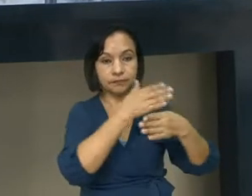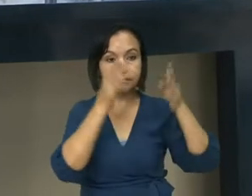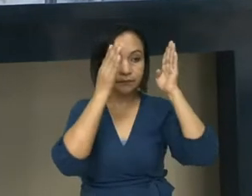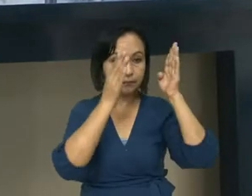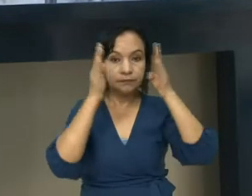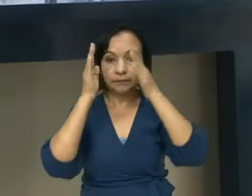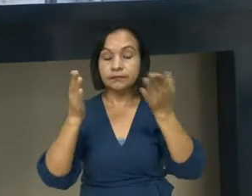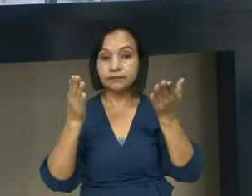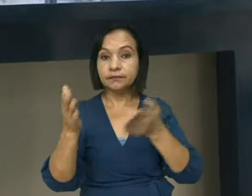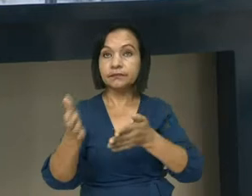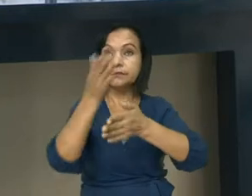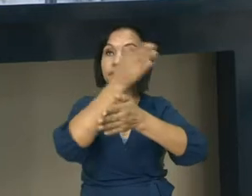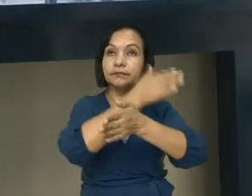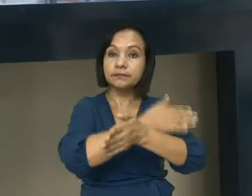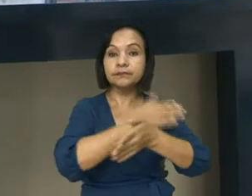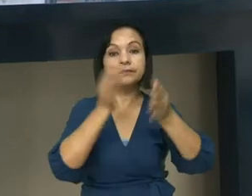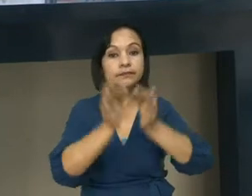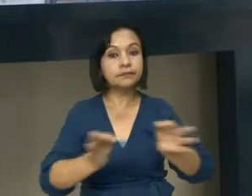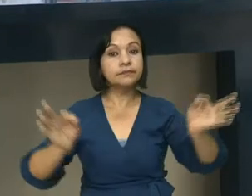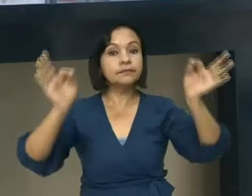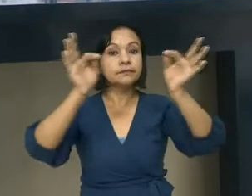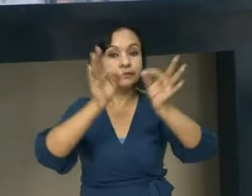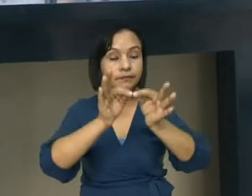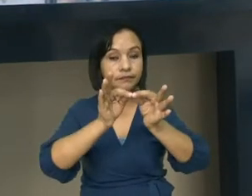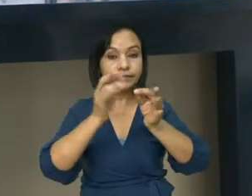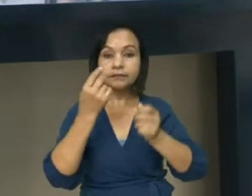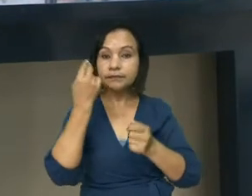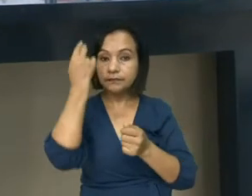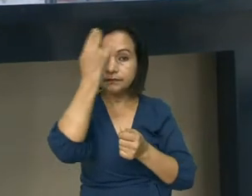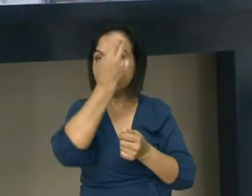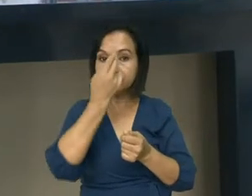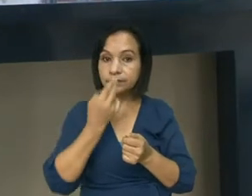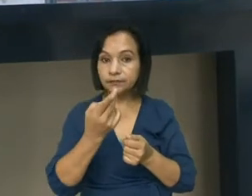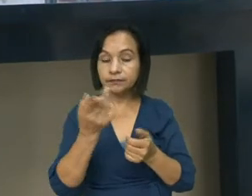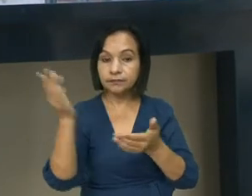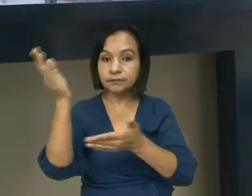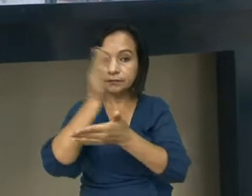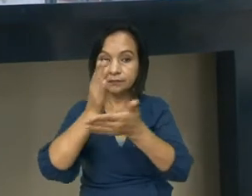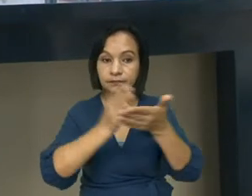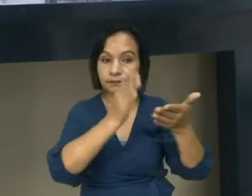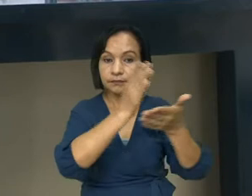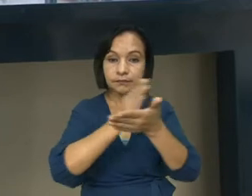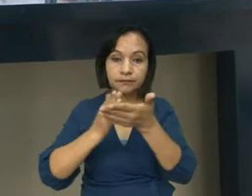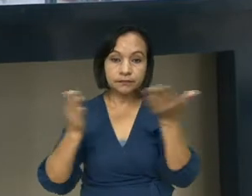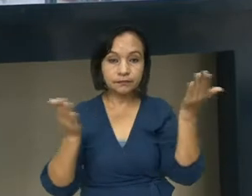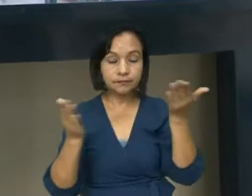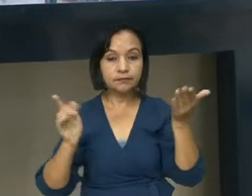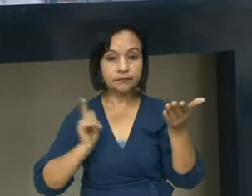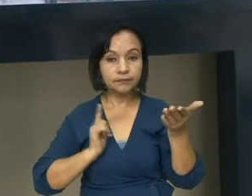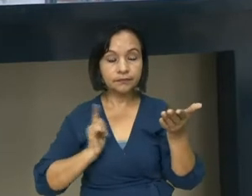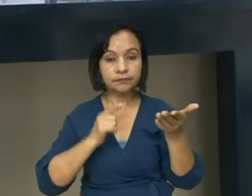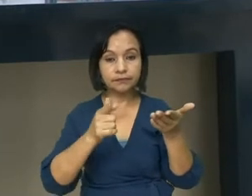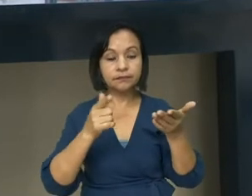Nosotros, fíjate, Elmer, que eso es importante, esa pregunta, porque a veces como que se omite, pues,